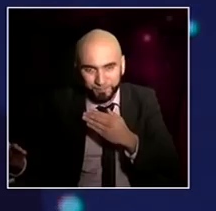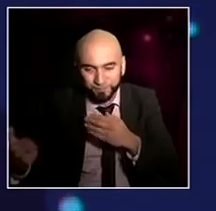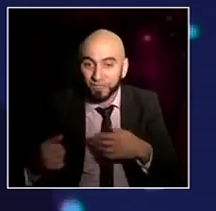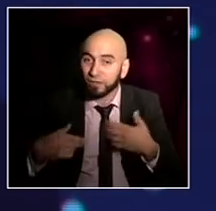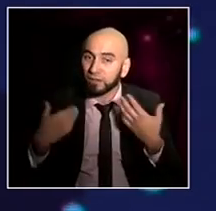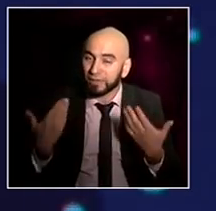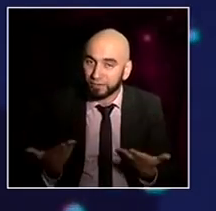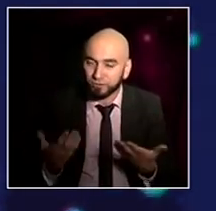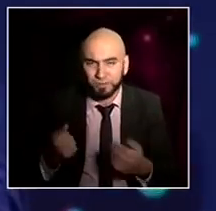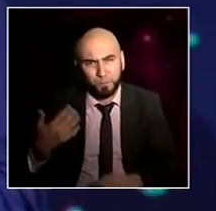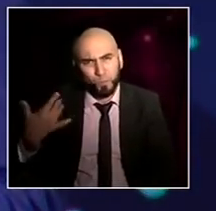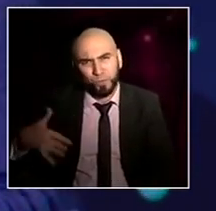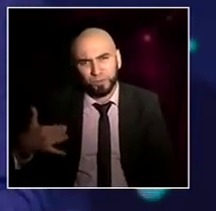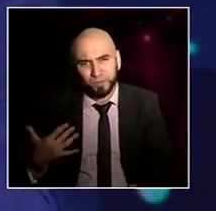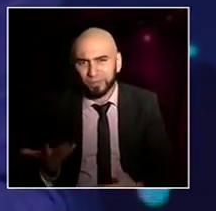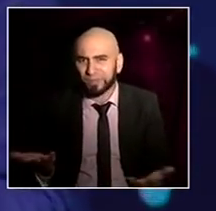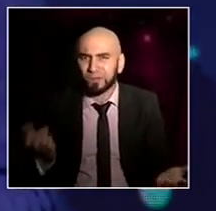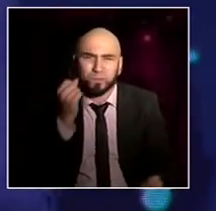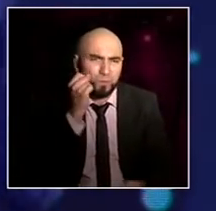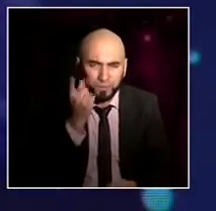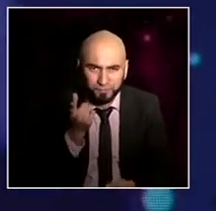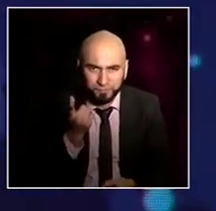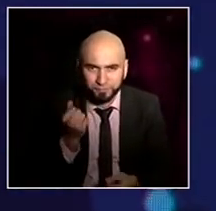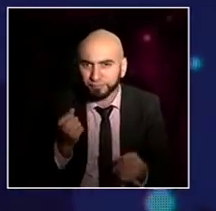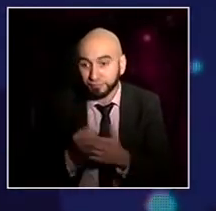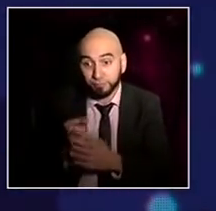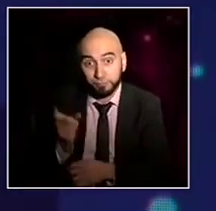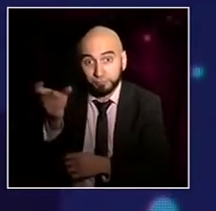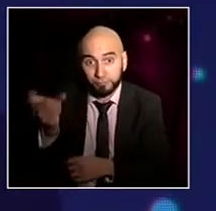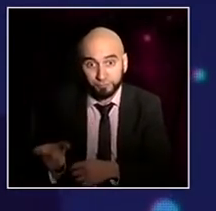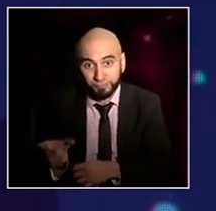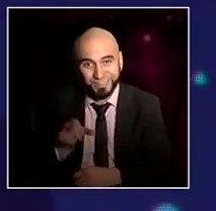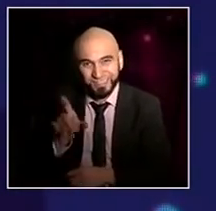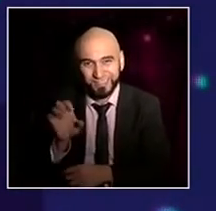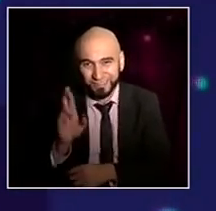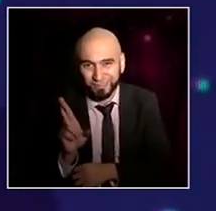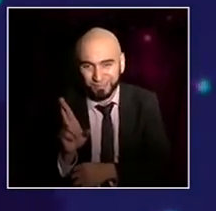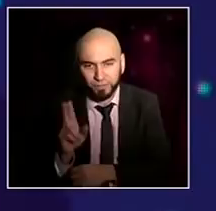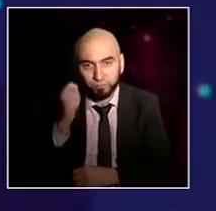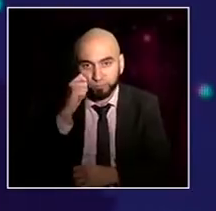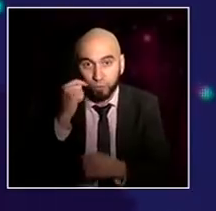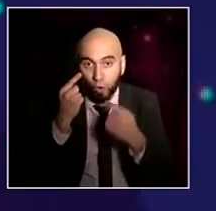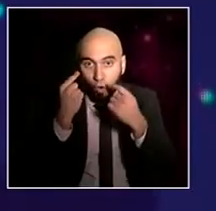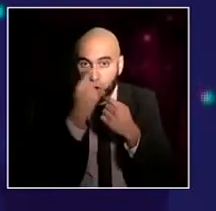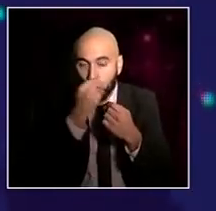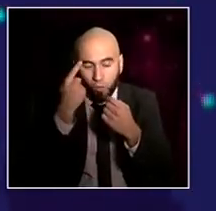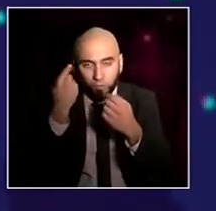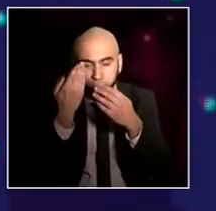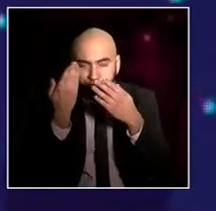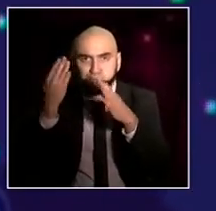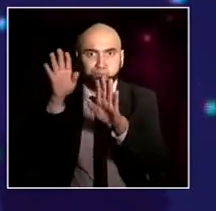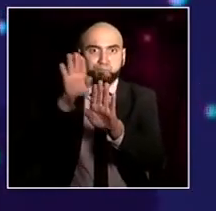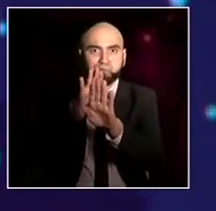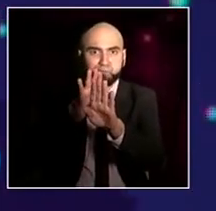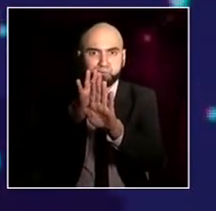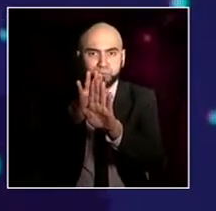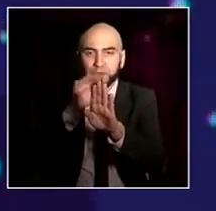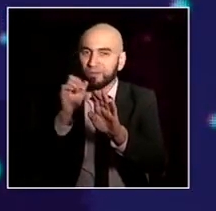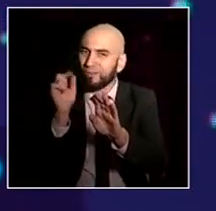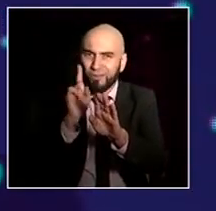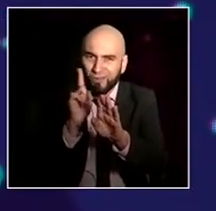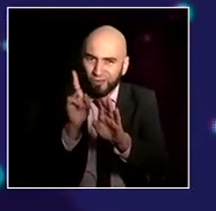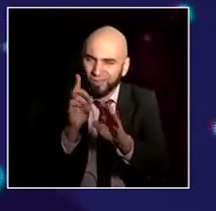lo que es importante aquí, y el ser no es algo que está detrás de los ojos, que hace la percepción. El ser es otra